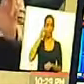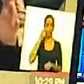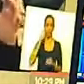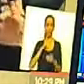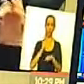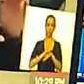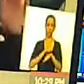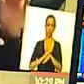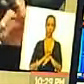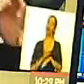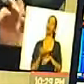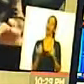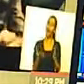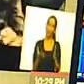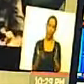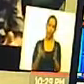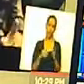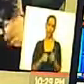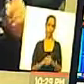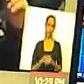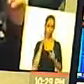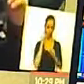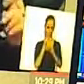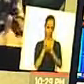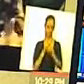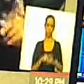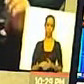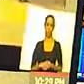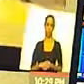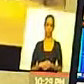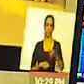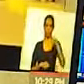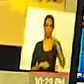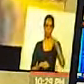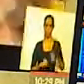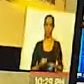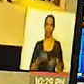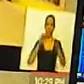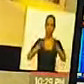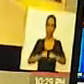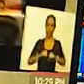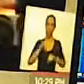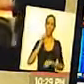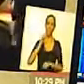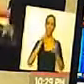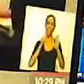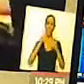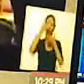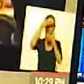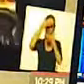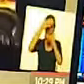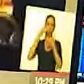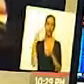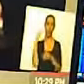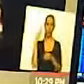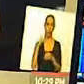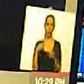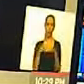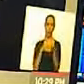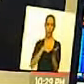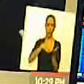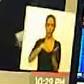han logrado los siguientes objetivos: la captura de 37 paramilitares colombianos de la banda de los Rastrojos y la Línea,